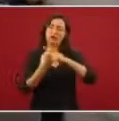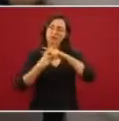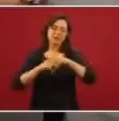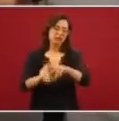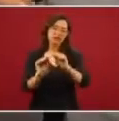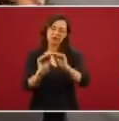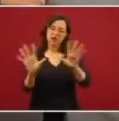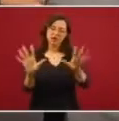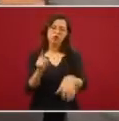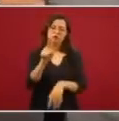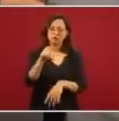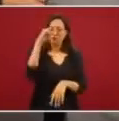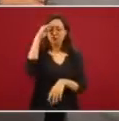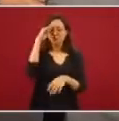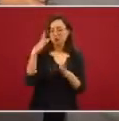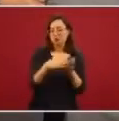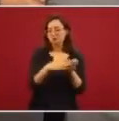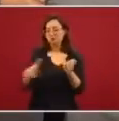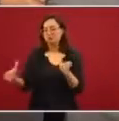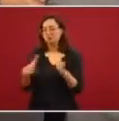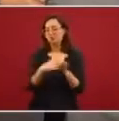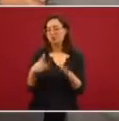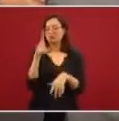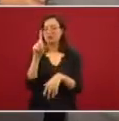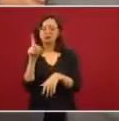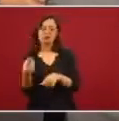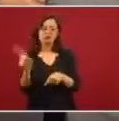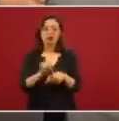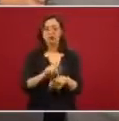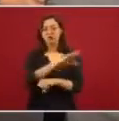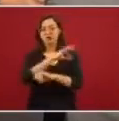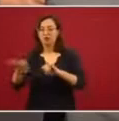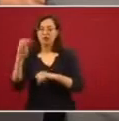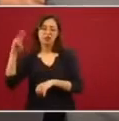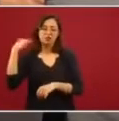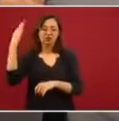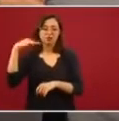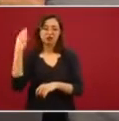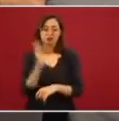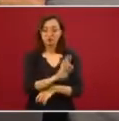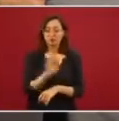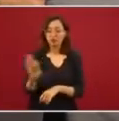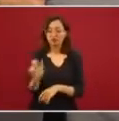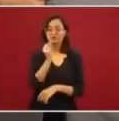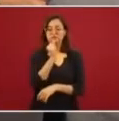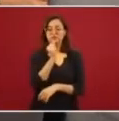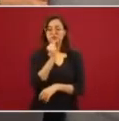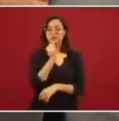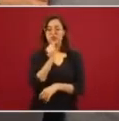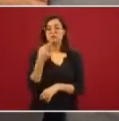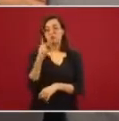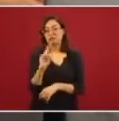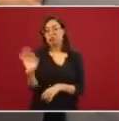plazo usted lo describió en la gráfica va a llegar más o menos al final de mes no hay una fecha específica pero se